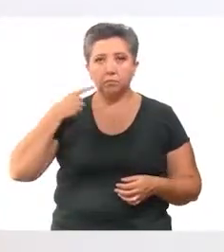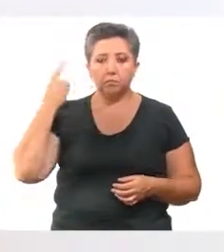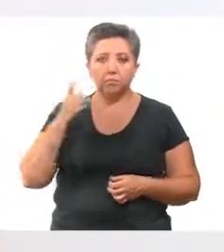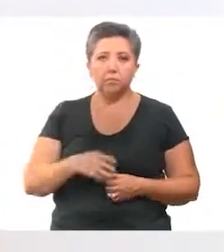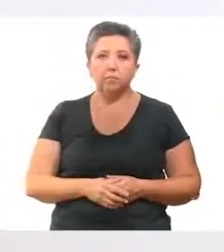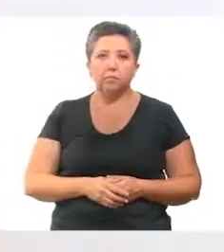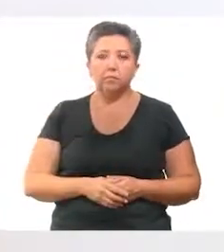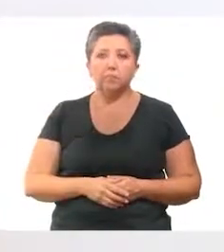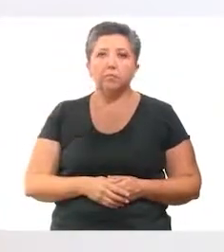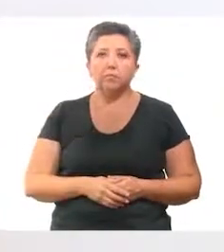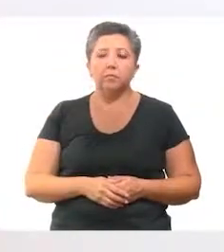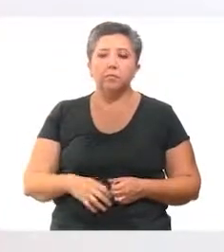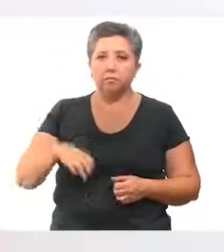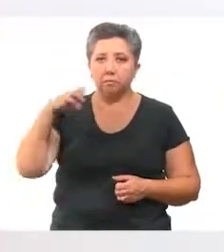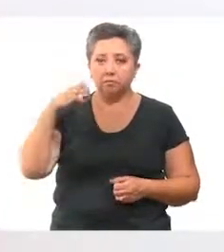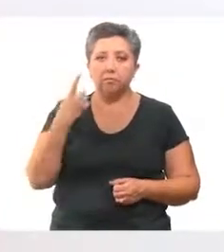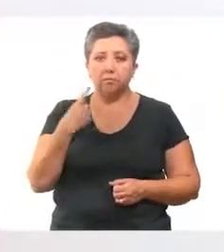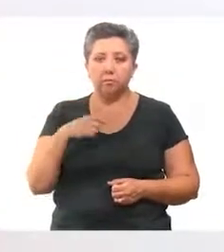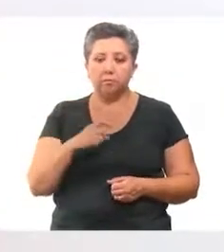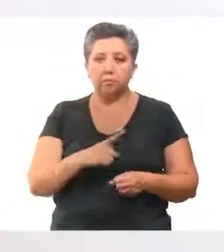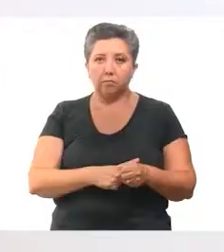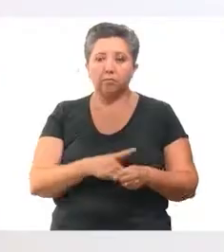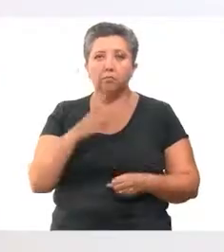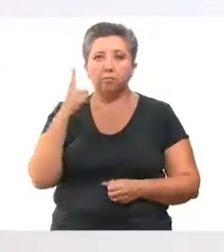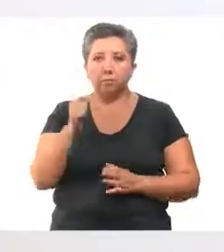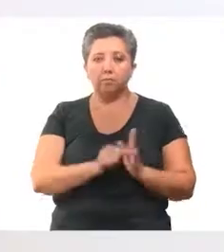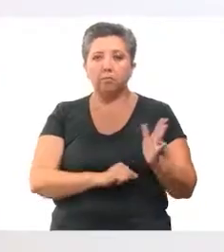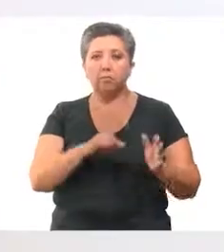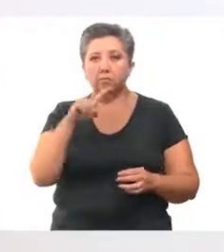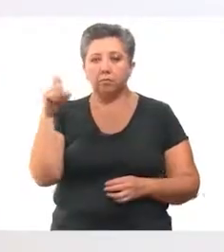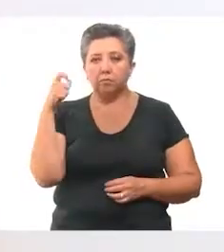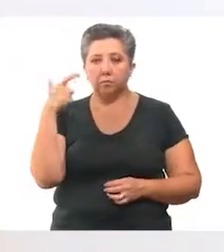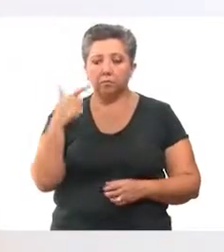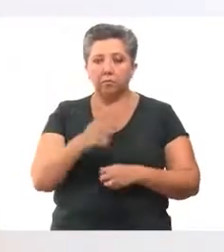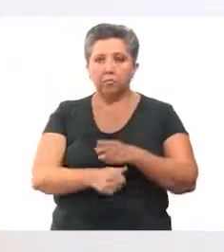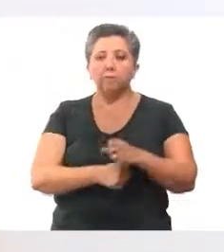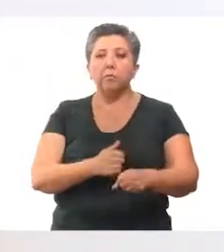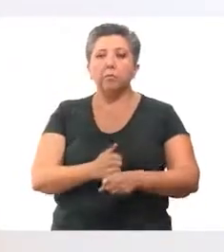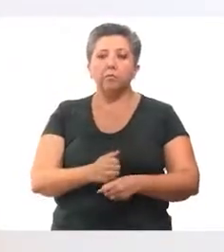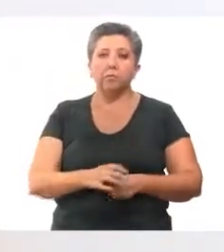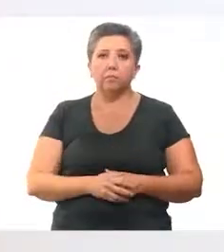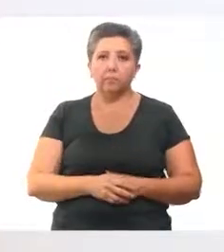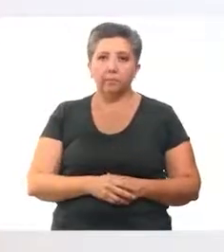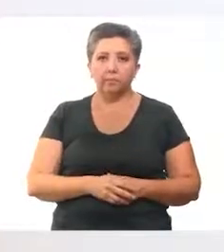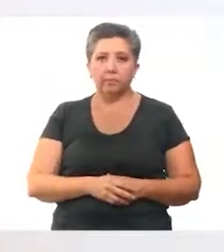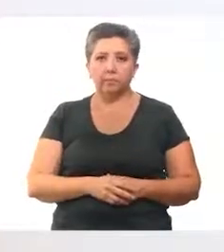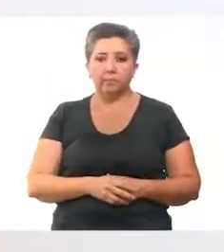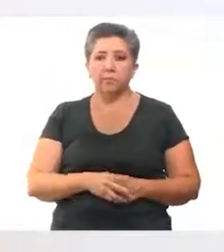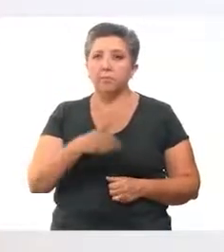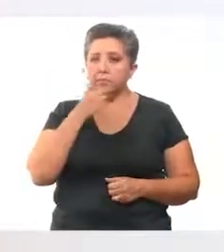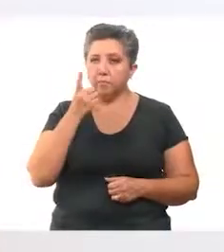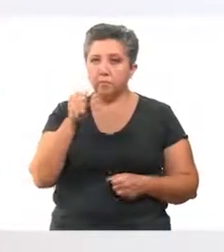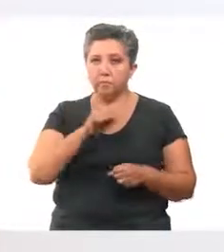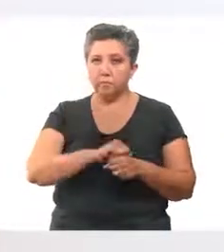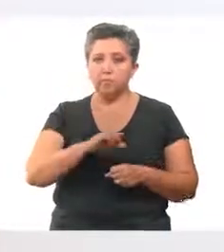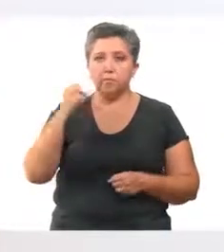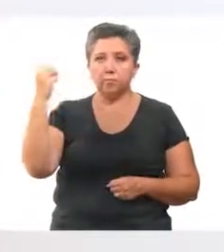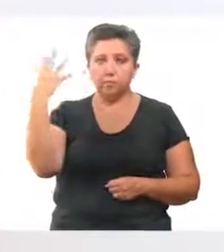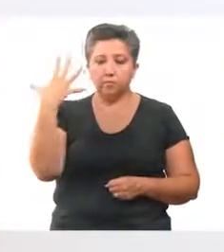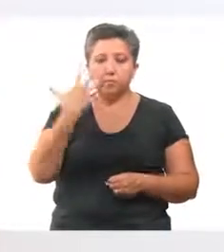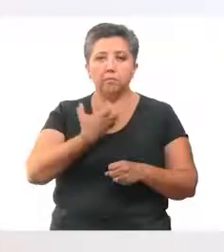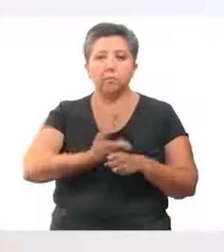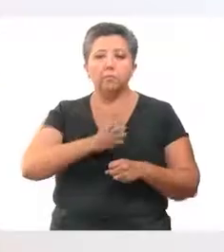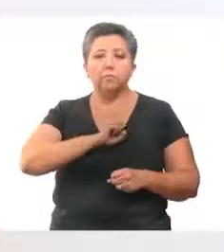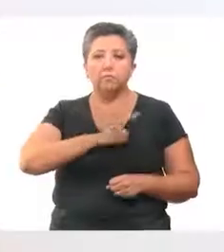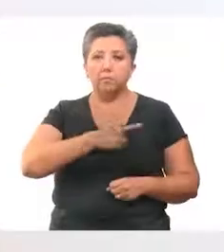de diagnóstico. El rango de edad de los casos es de 1 mes a 107 años. Los indicadores semanales